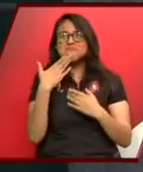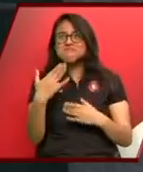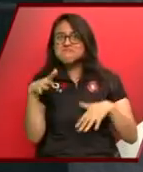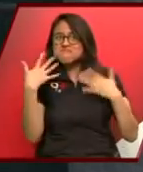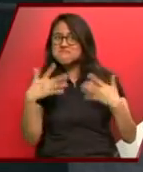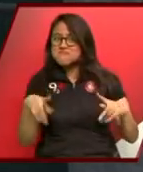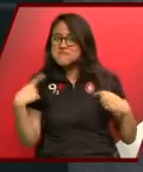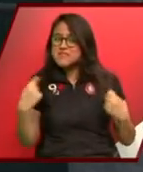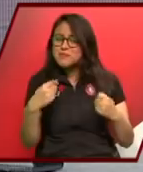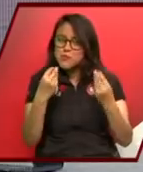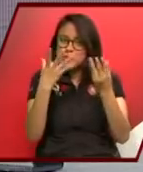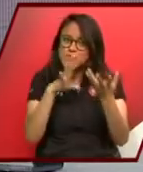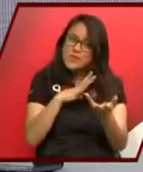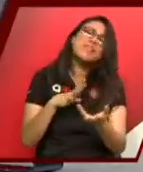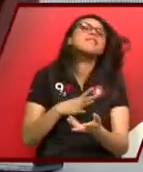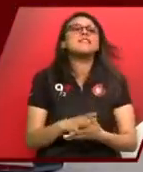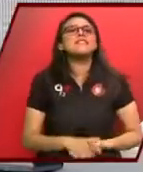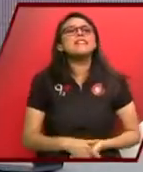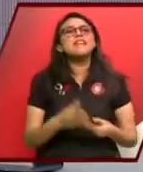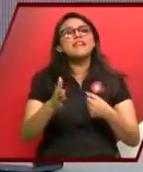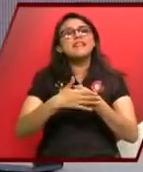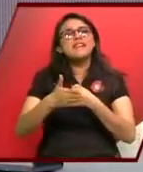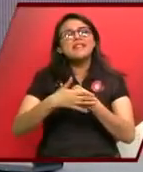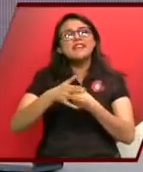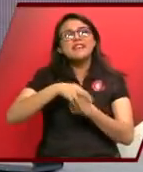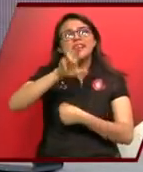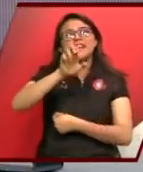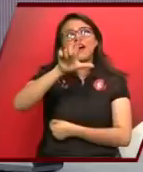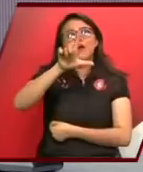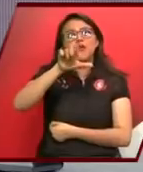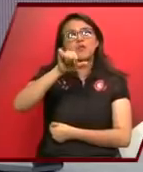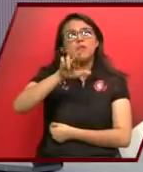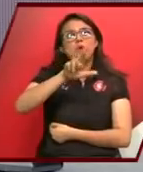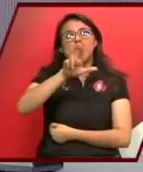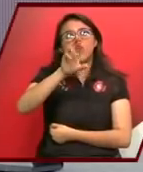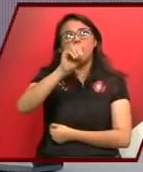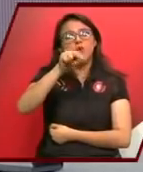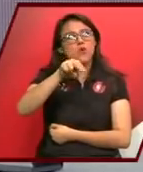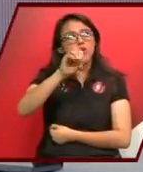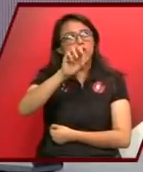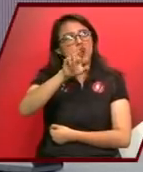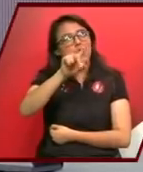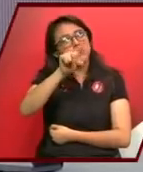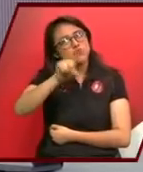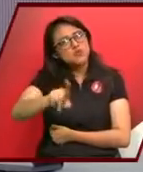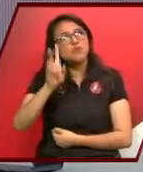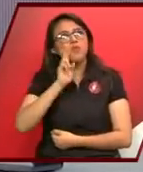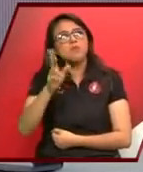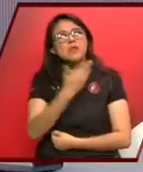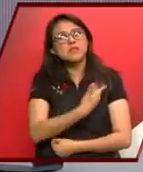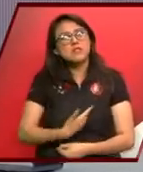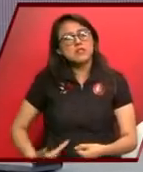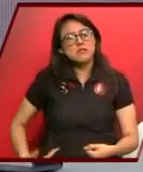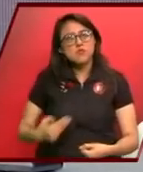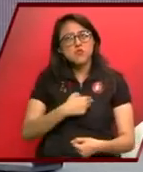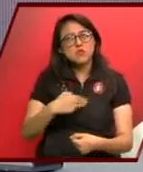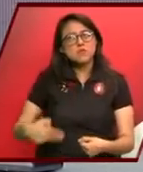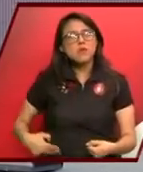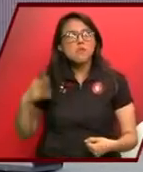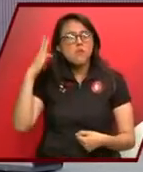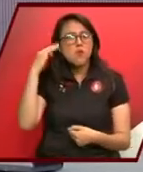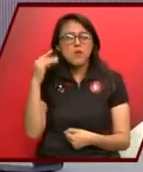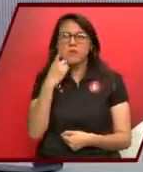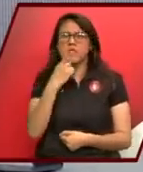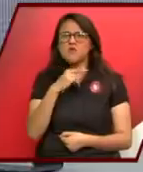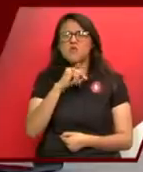Tianguis turístico, pero bueno. Raúl Morón Orozco, presidente municipal de Morelia, que le eches un ojo a eso, que vale la pena. Y ahora cito a alguien que en la semana